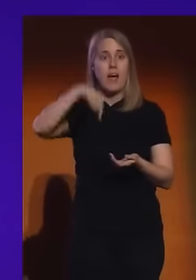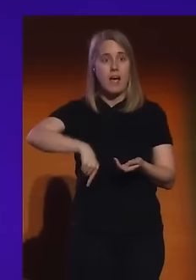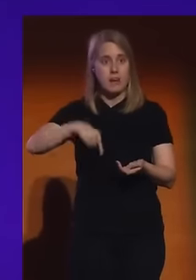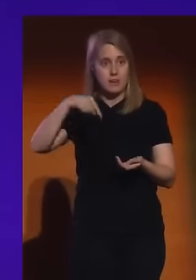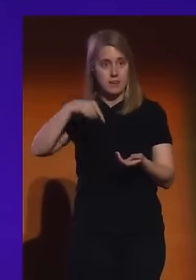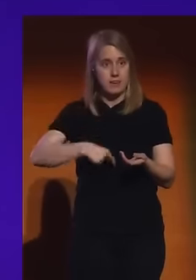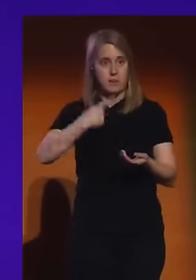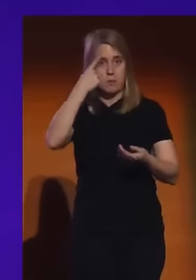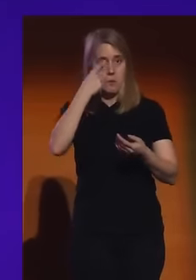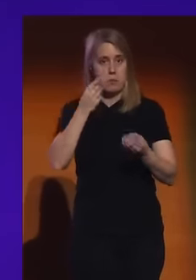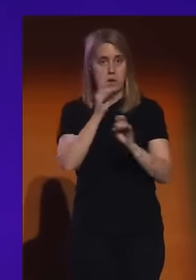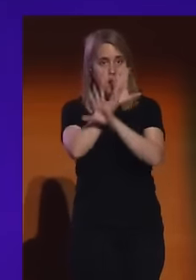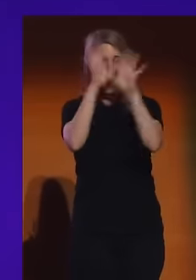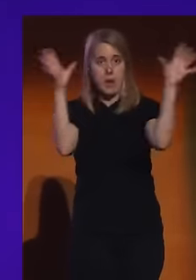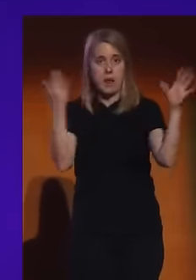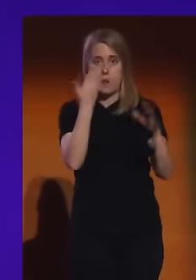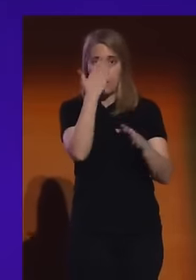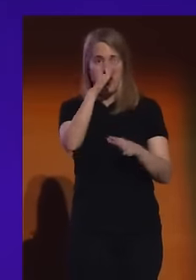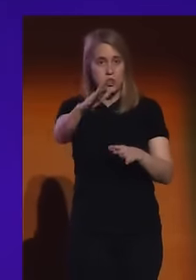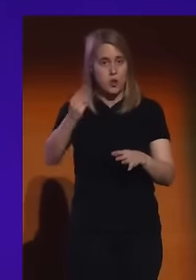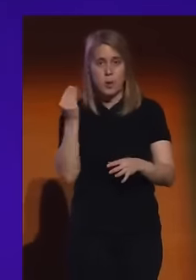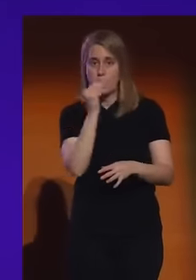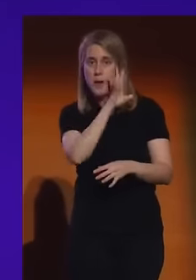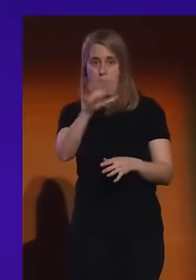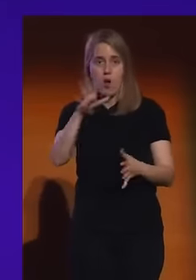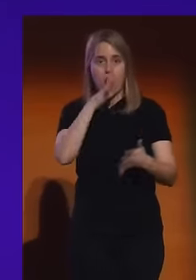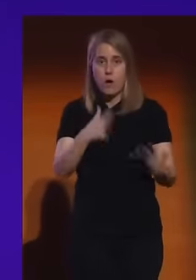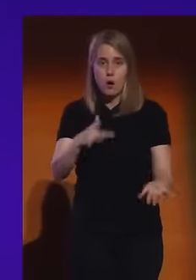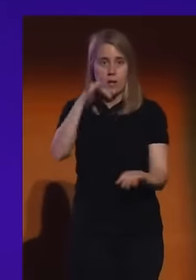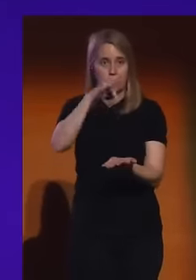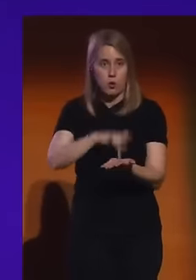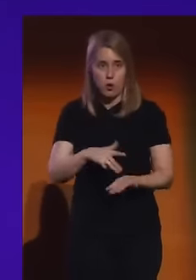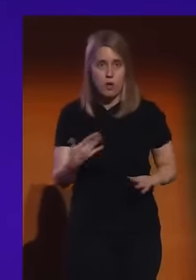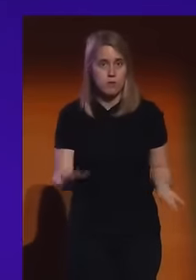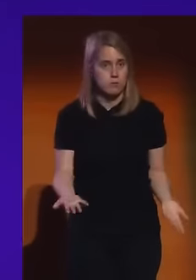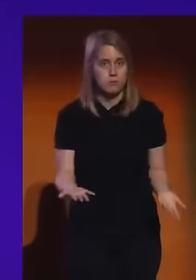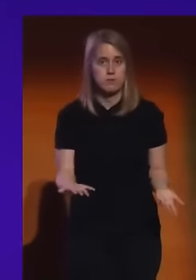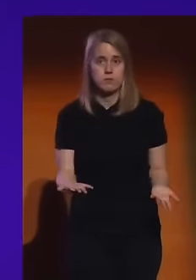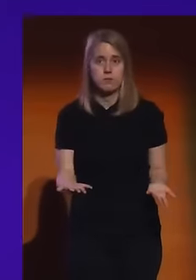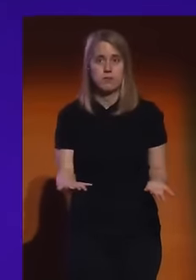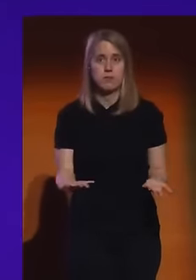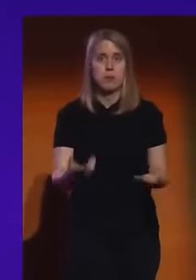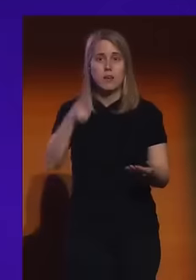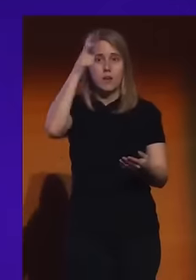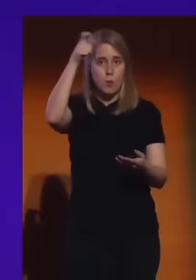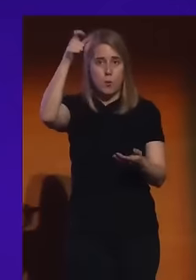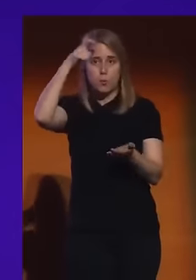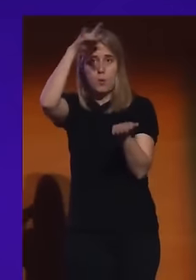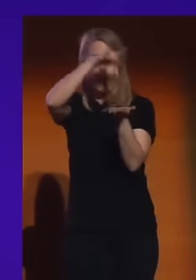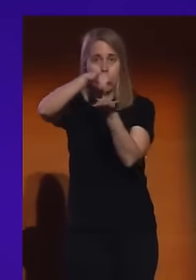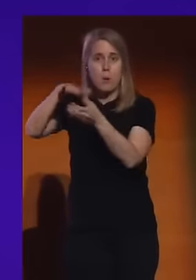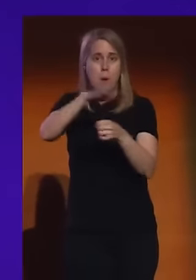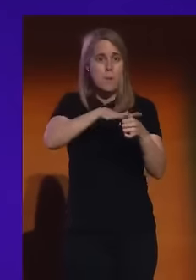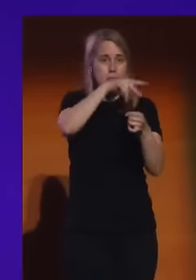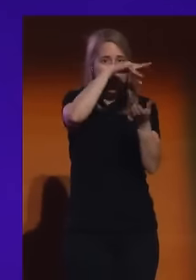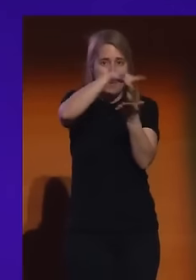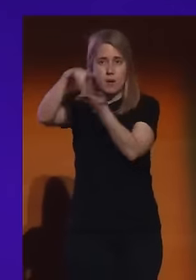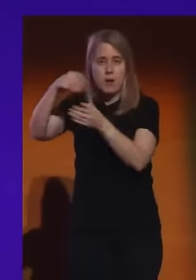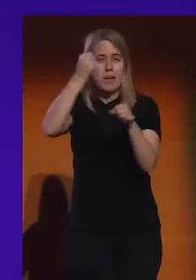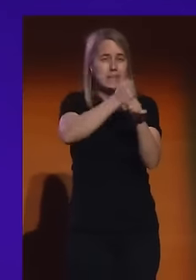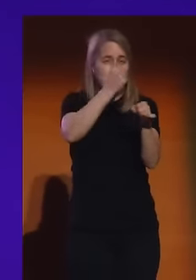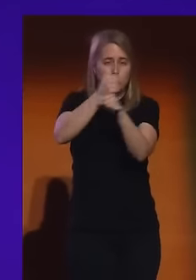kuta gure berorik hoba eman behar dugul orao eta her